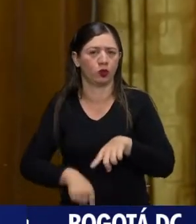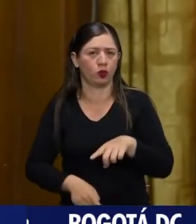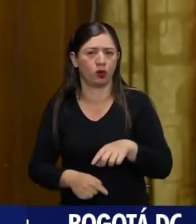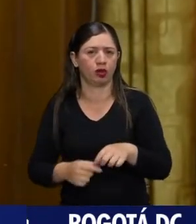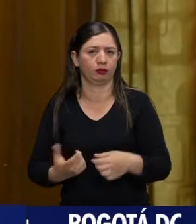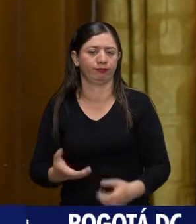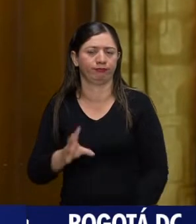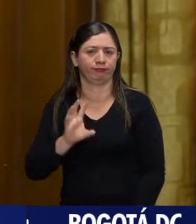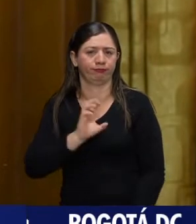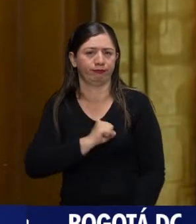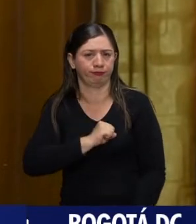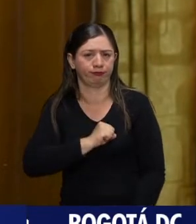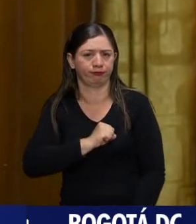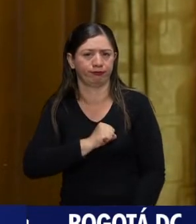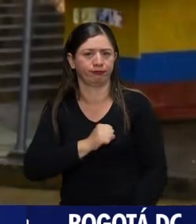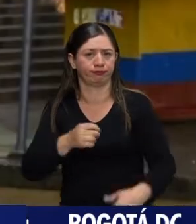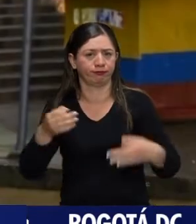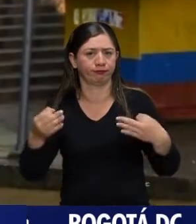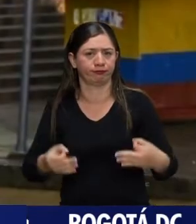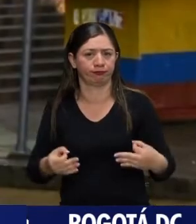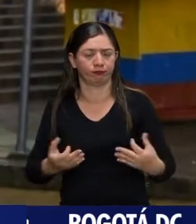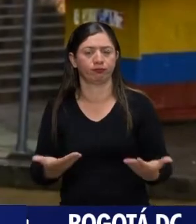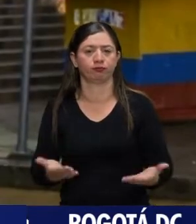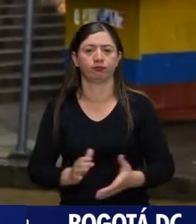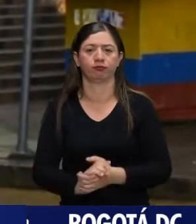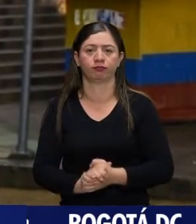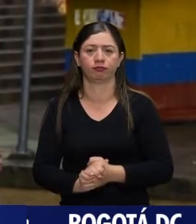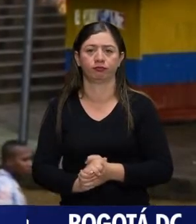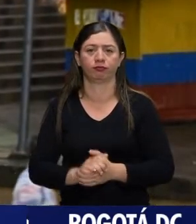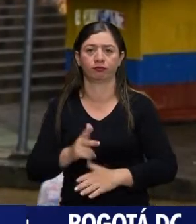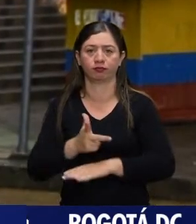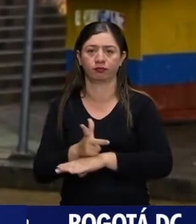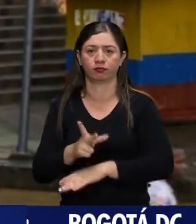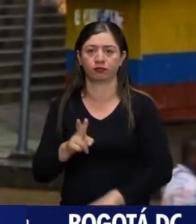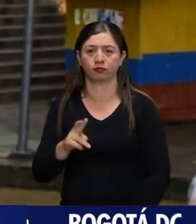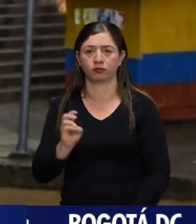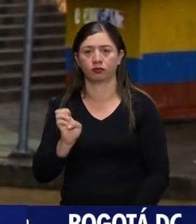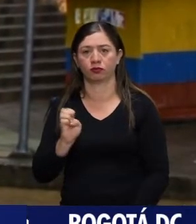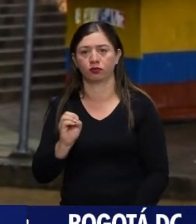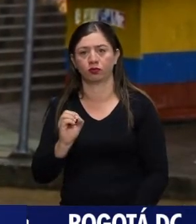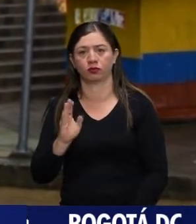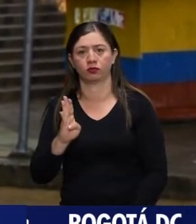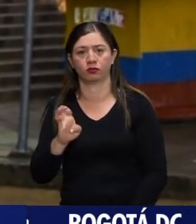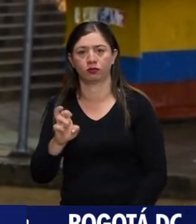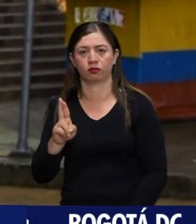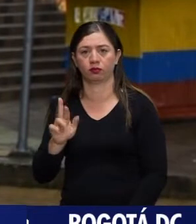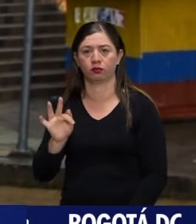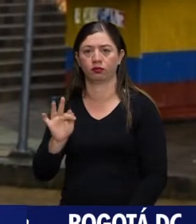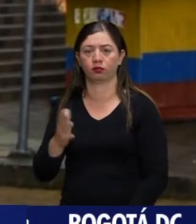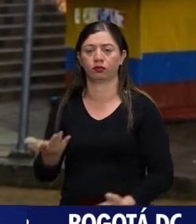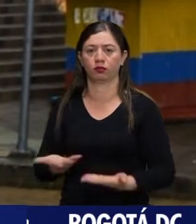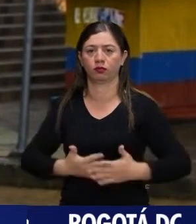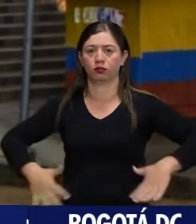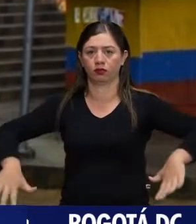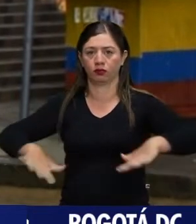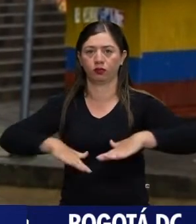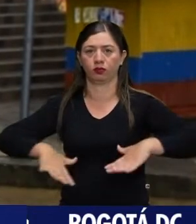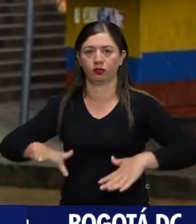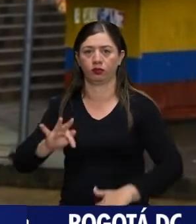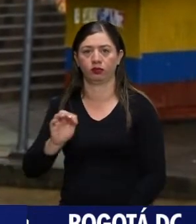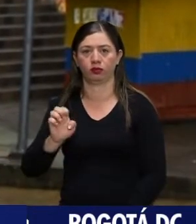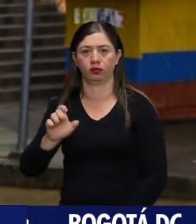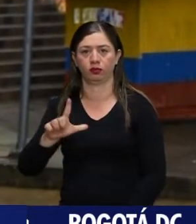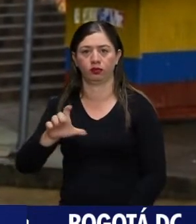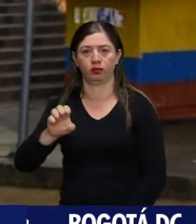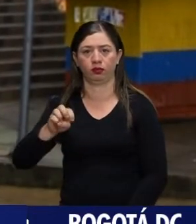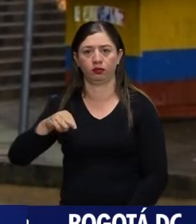lamentablemente estas realidades con la cámara de robert zambrano en el municipio de barbacoas en la región del que le envíen el piemonte